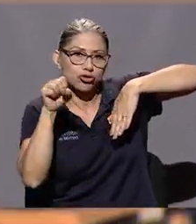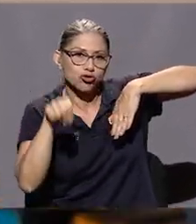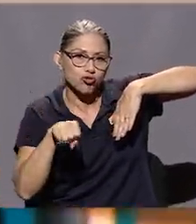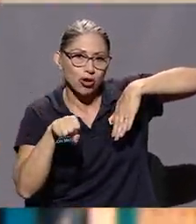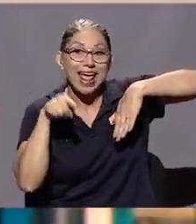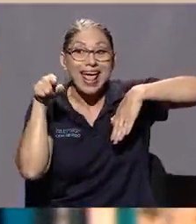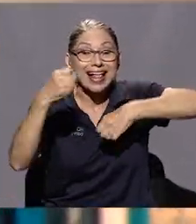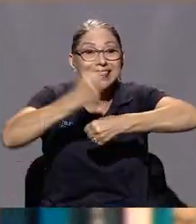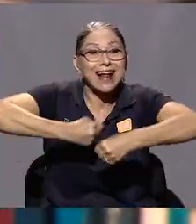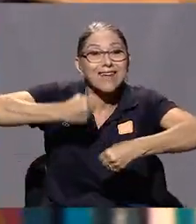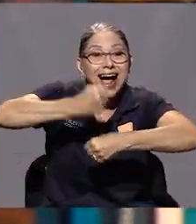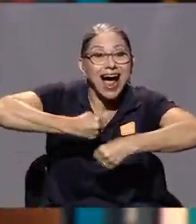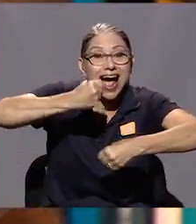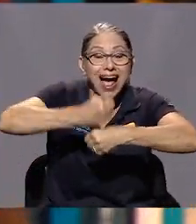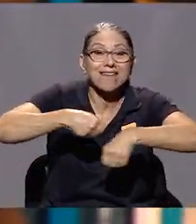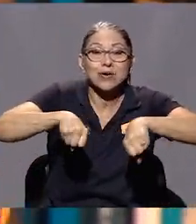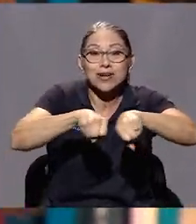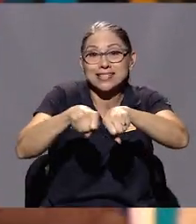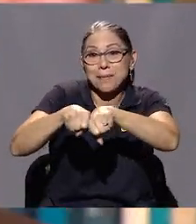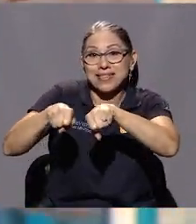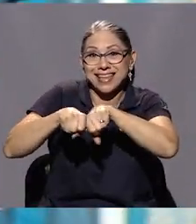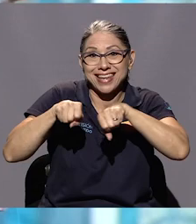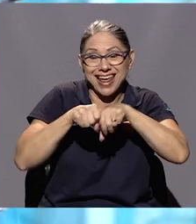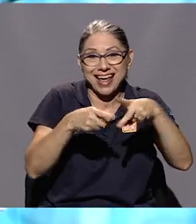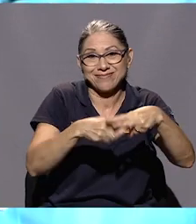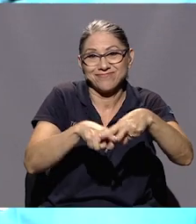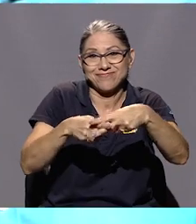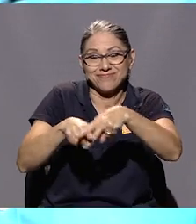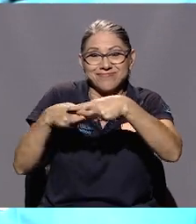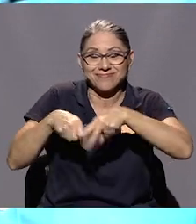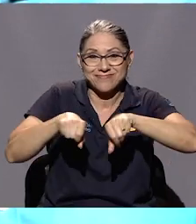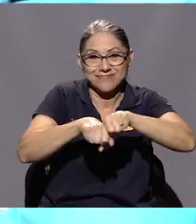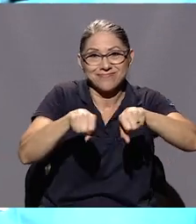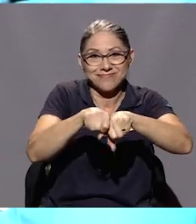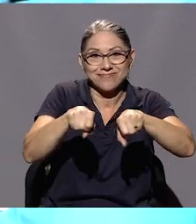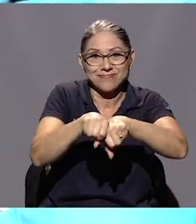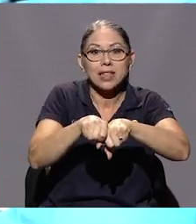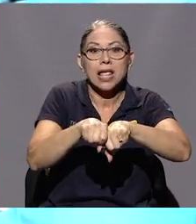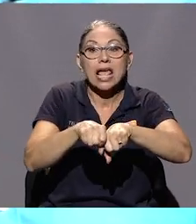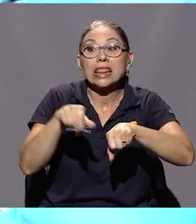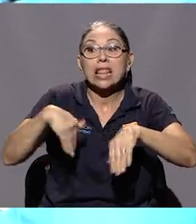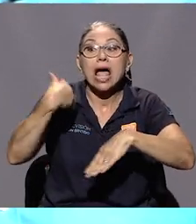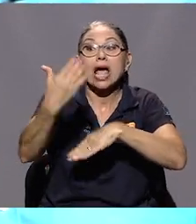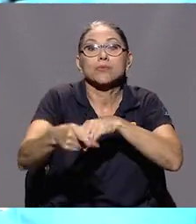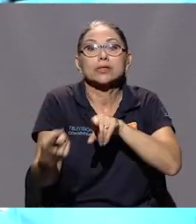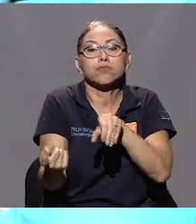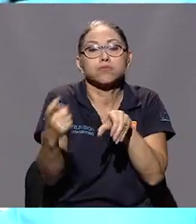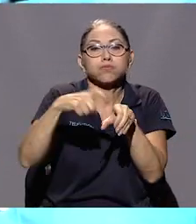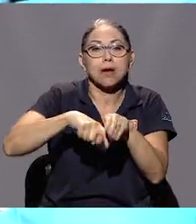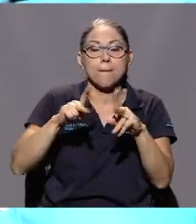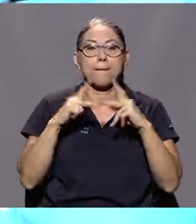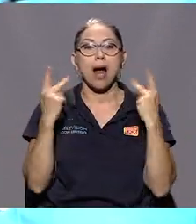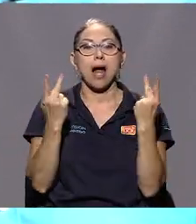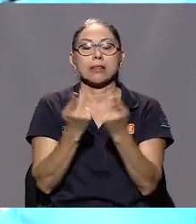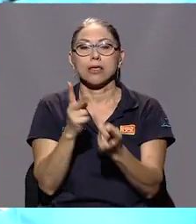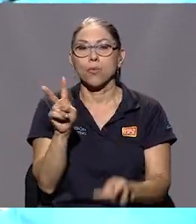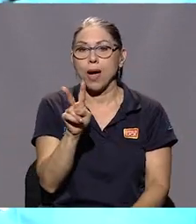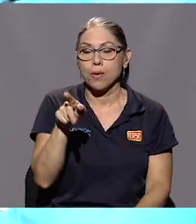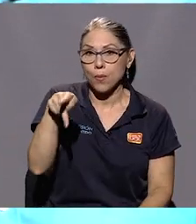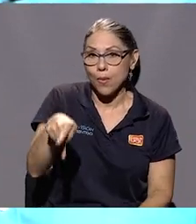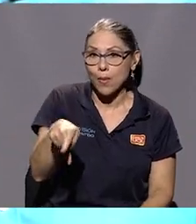Trabajaba en una remendona de zapatería. Y se incorporó al partido. Y era